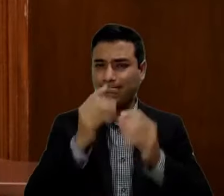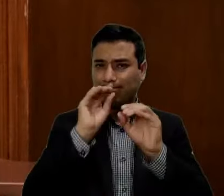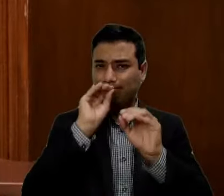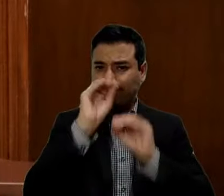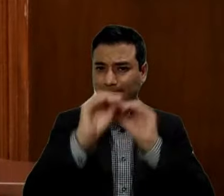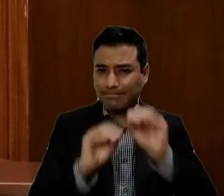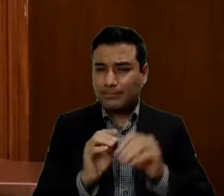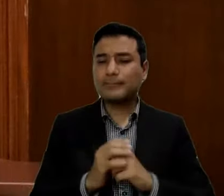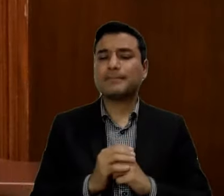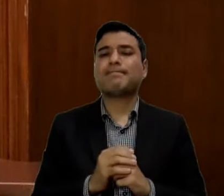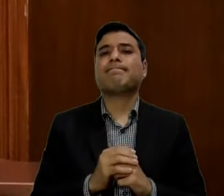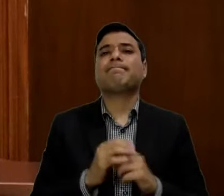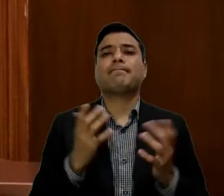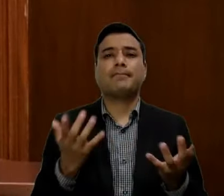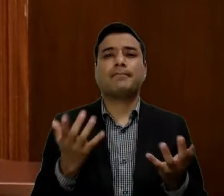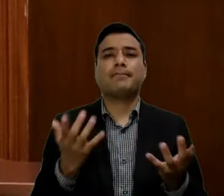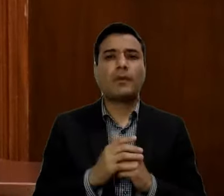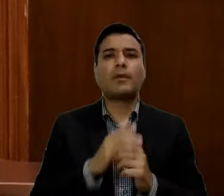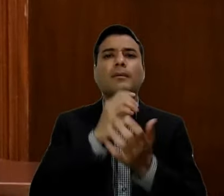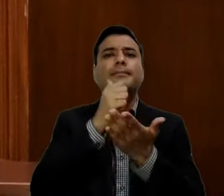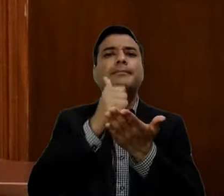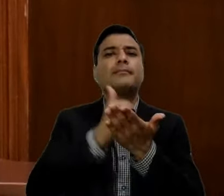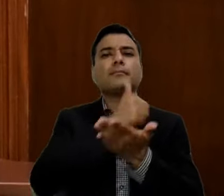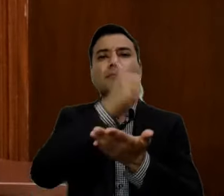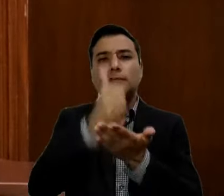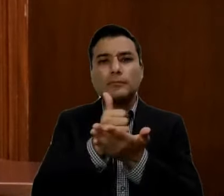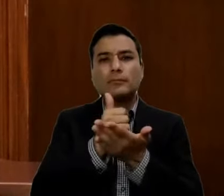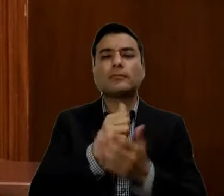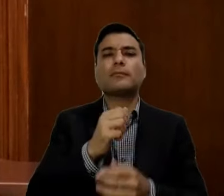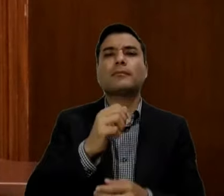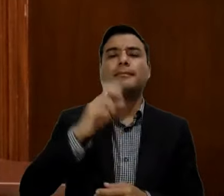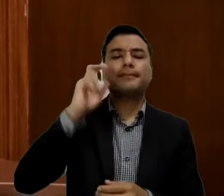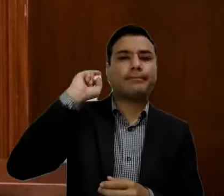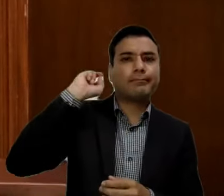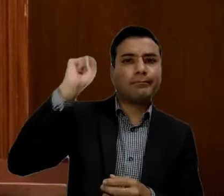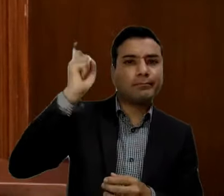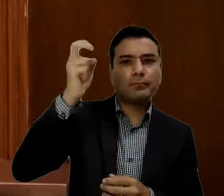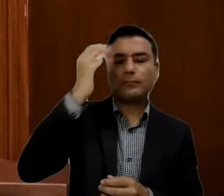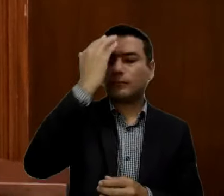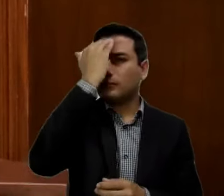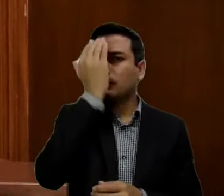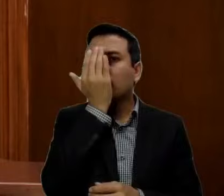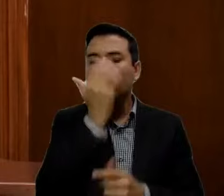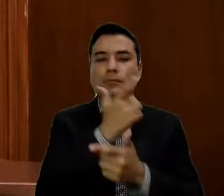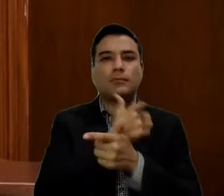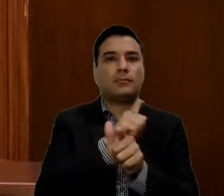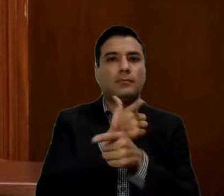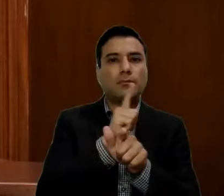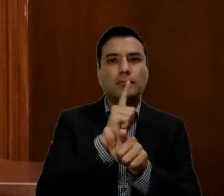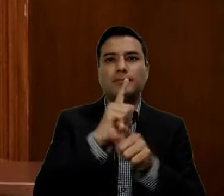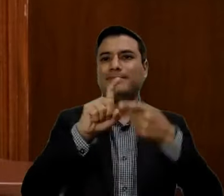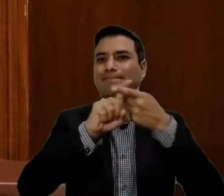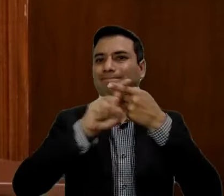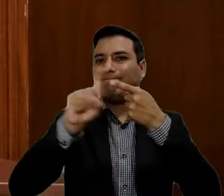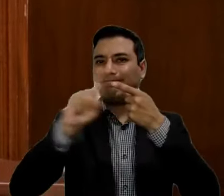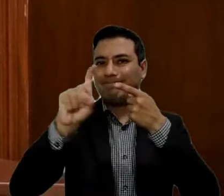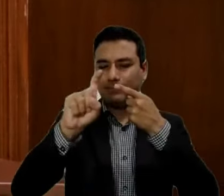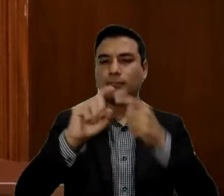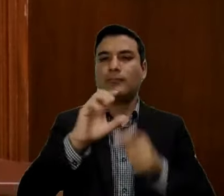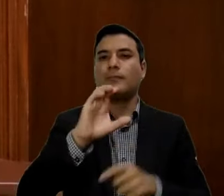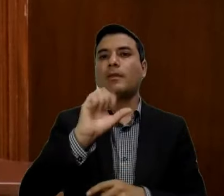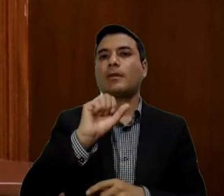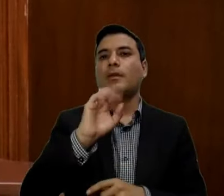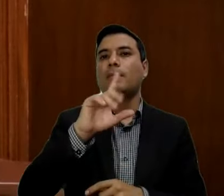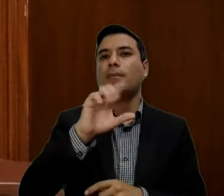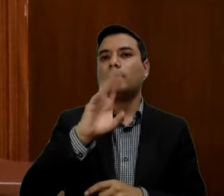Desde el que se encuentra en las zonas urbanas, como son micros, combis, taxis, cablebús, mexibús y